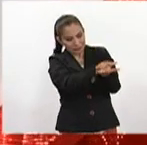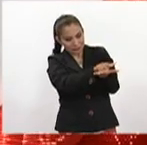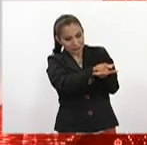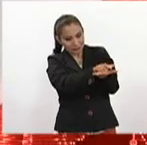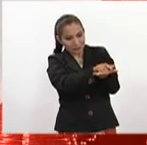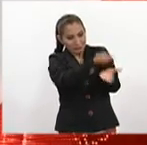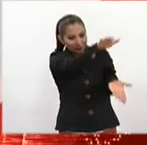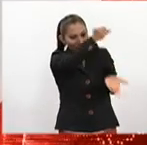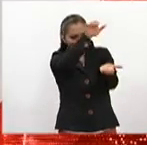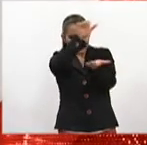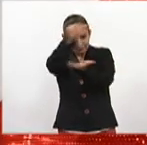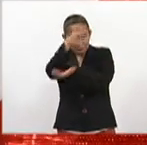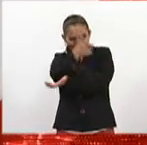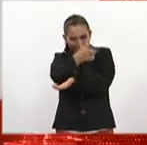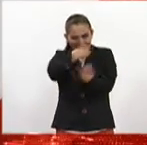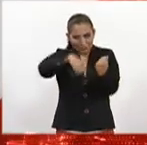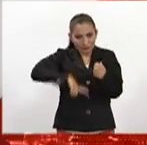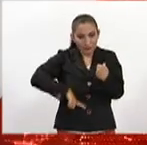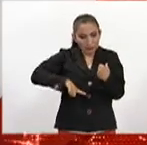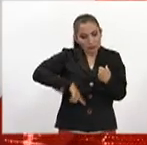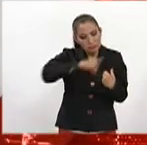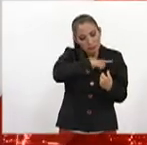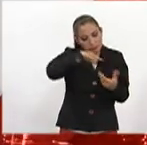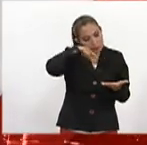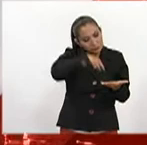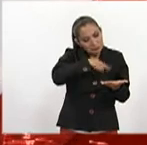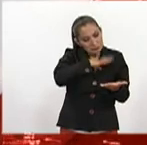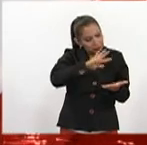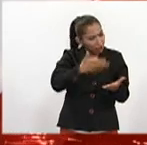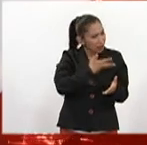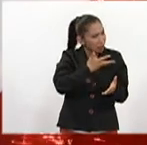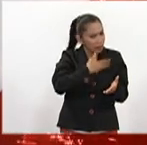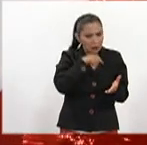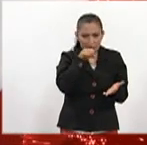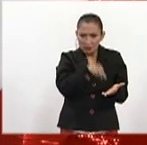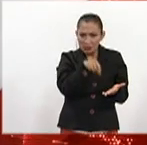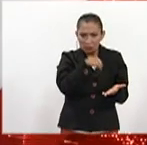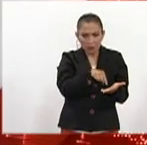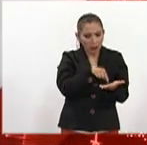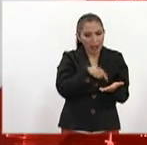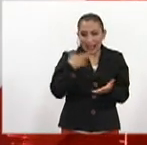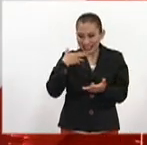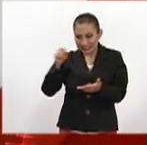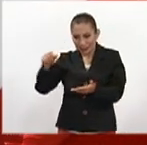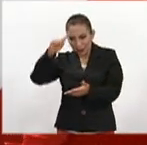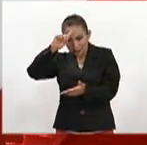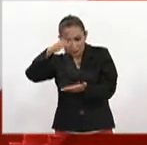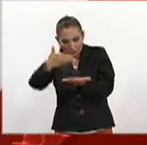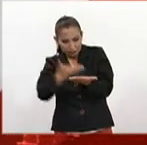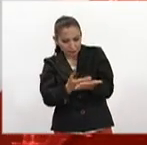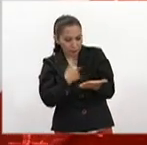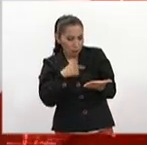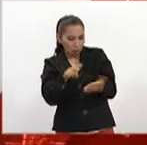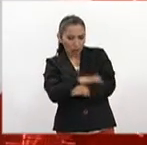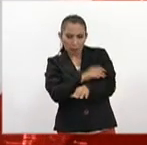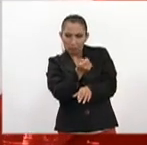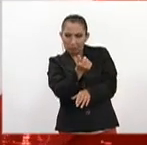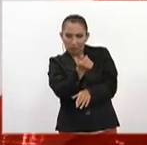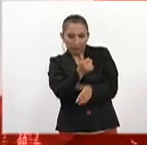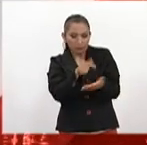ingresos tiene que seguir y contemplar lo que ya tiene. De hecho, Hacienda la propuso con muy pocos